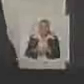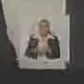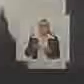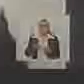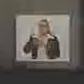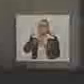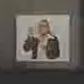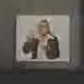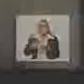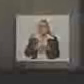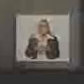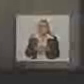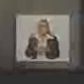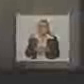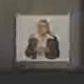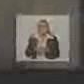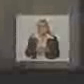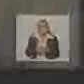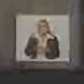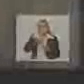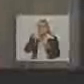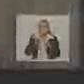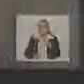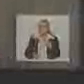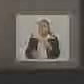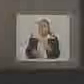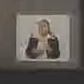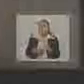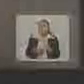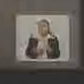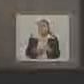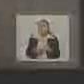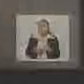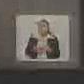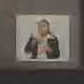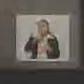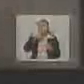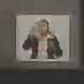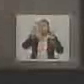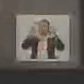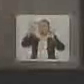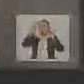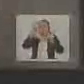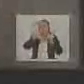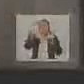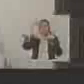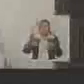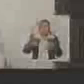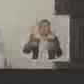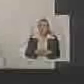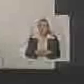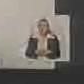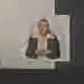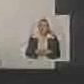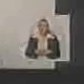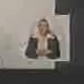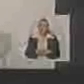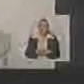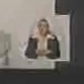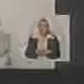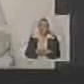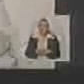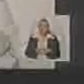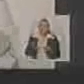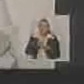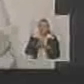gracias. Gracias. Finalizamos con el candidato del partido Encuentro Social. Adelante. Gracias.